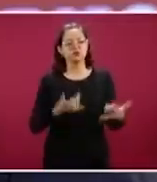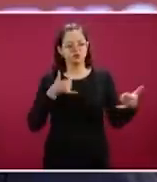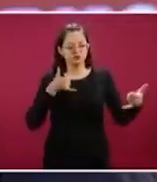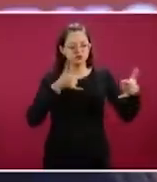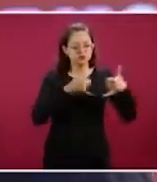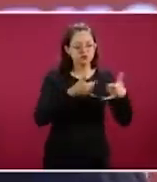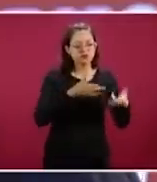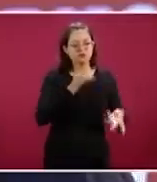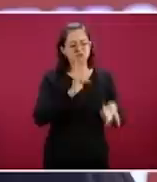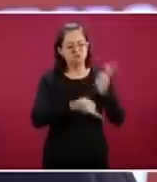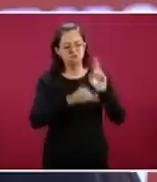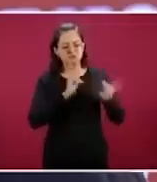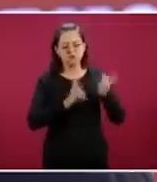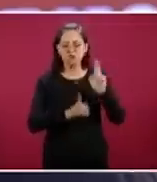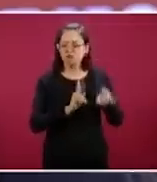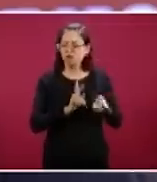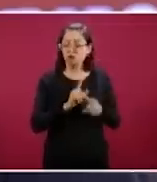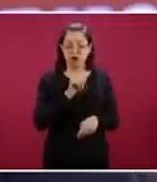él ha hecho